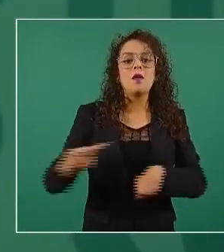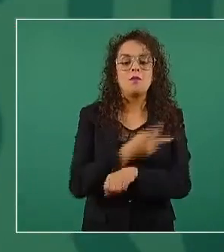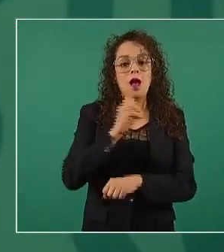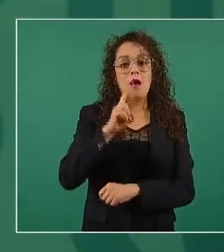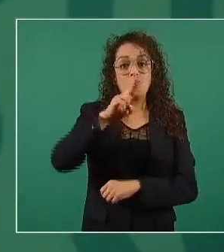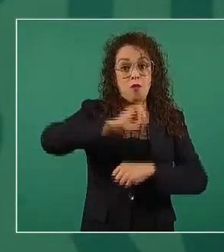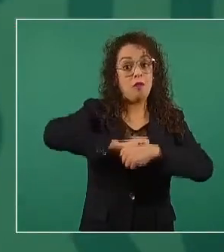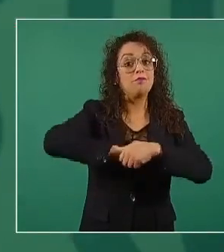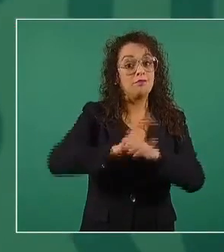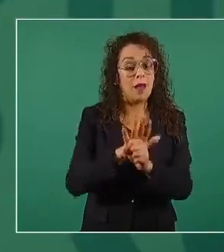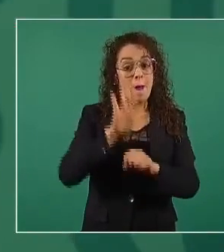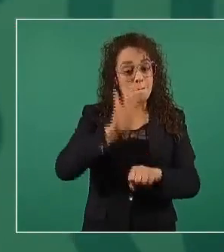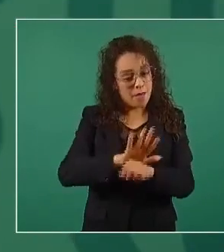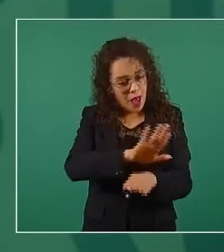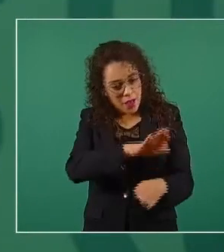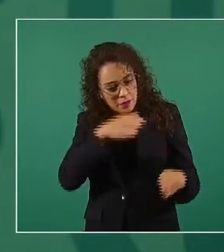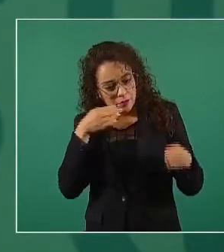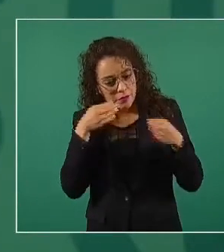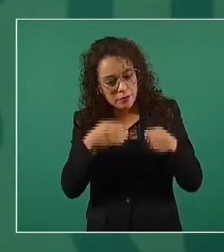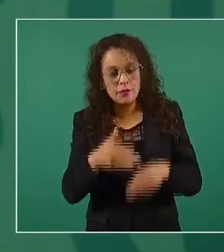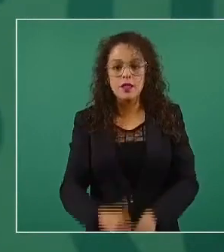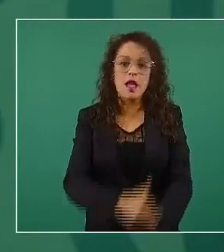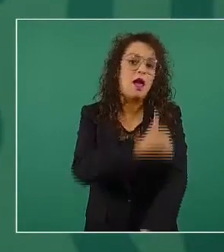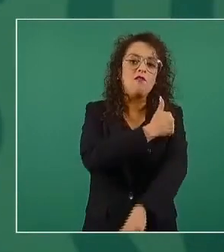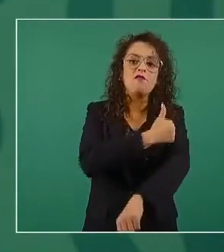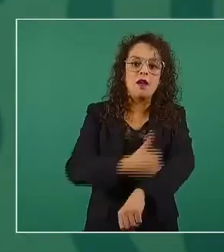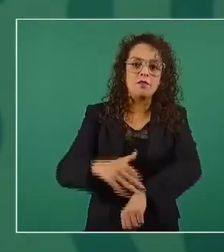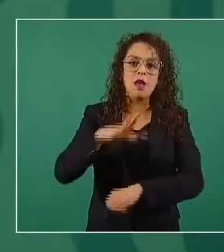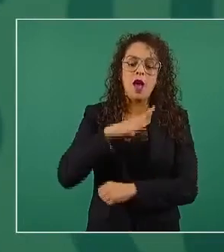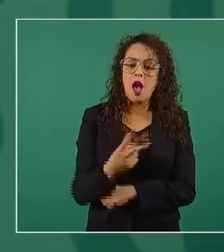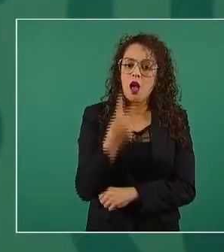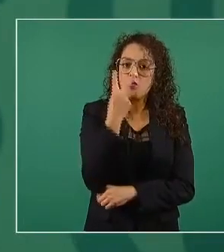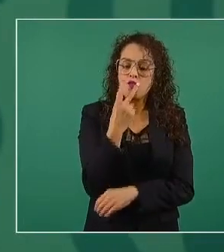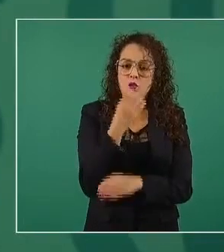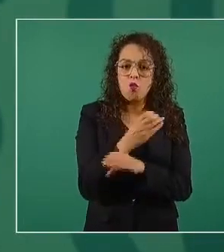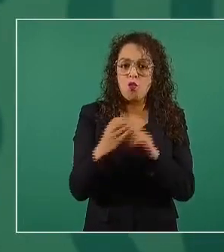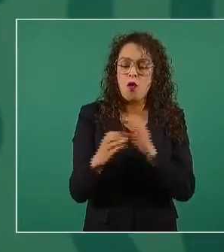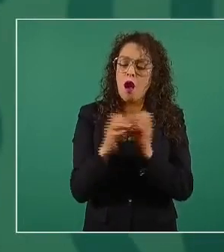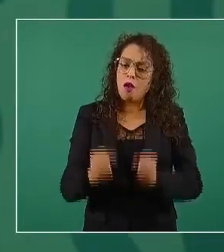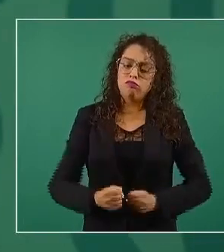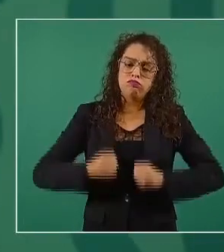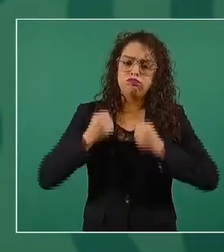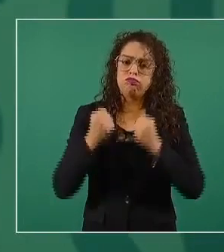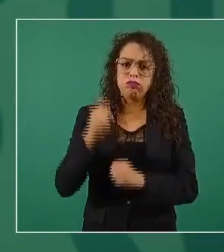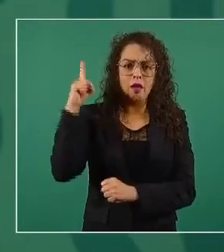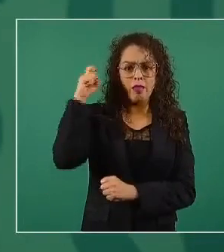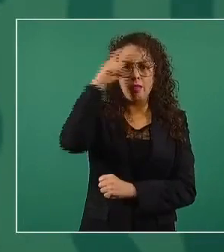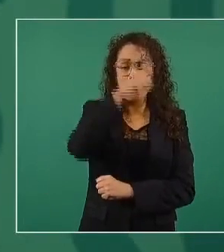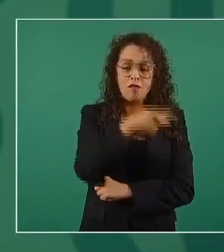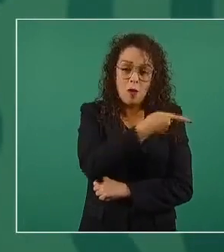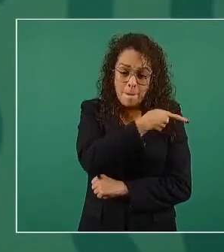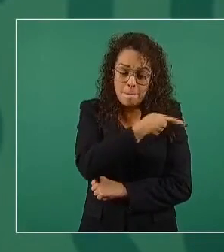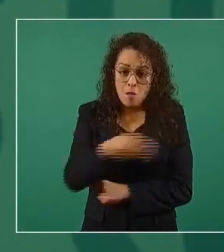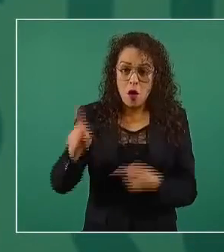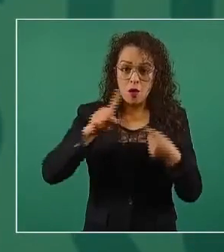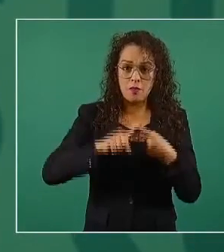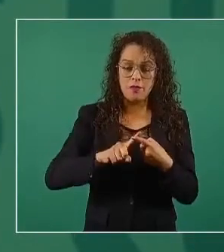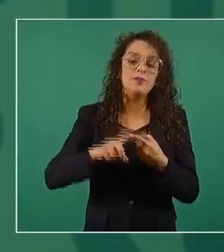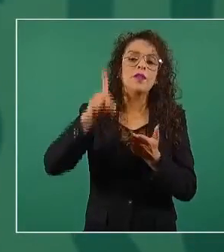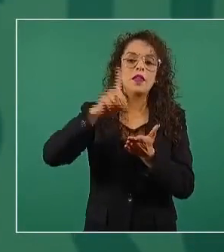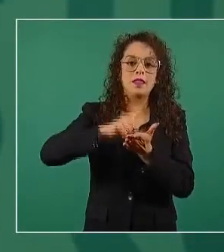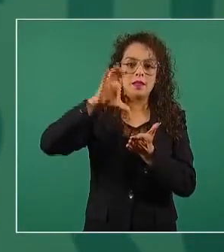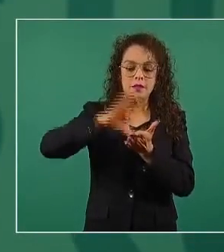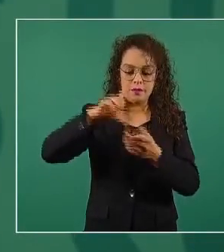familias mexicanas que viven con dos inmensos retos, pobreza y discapacidad. Este